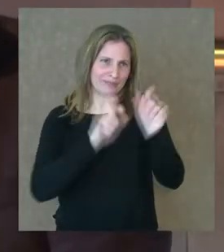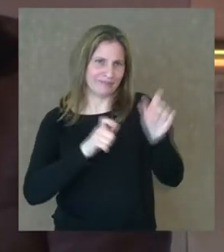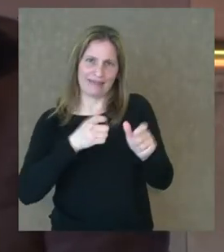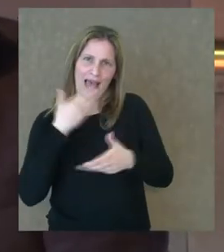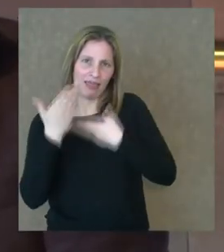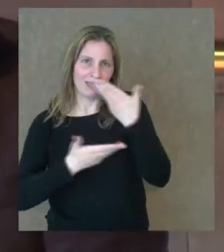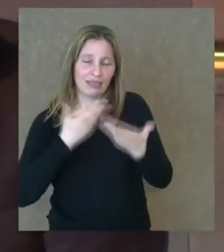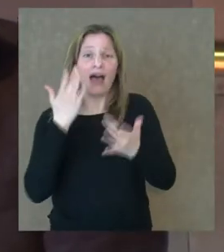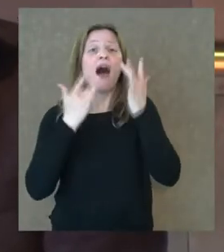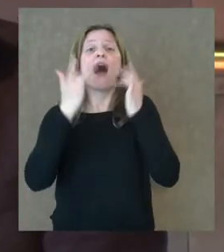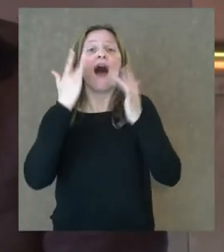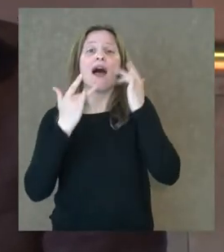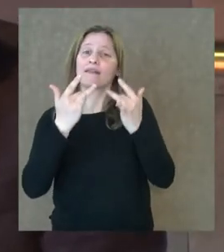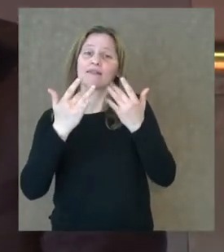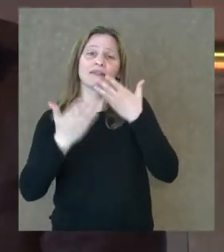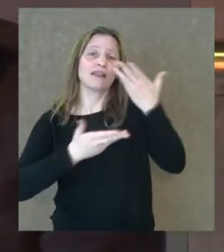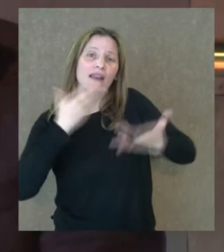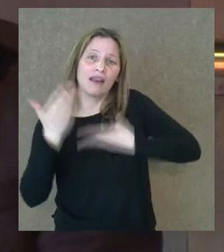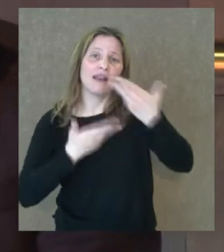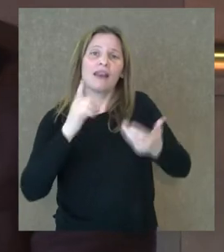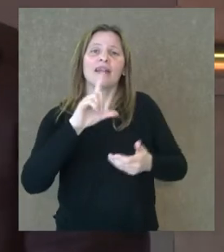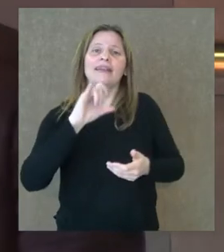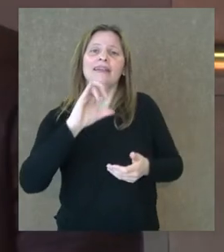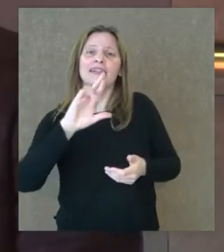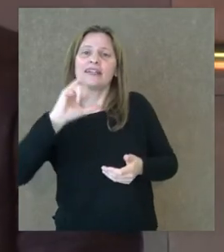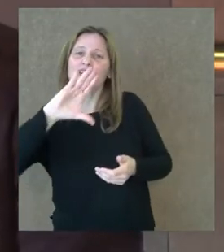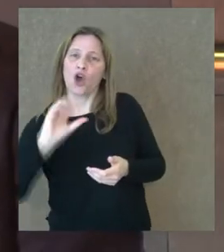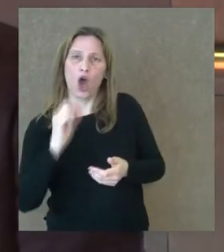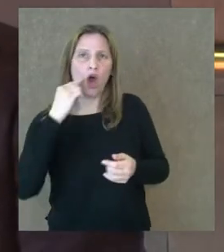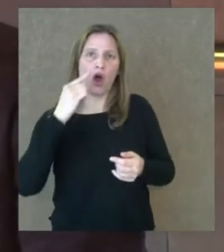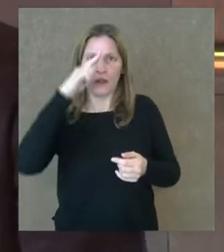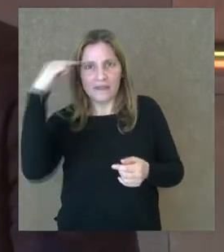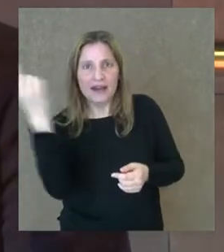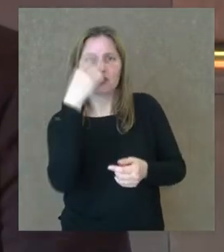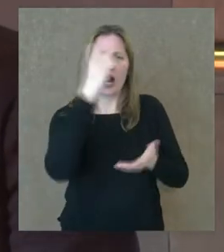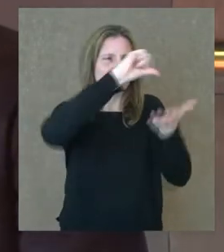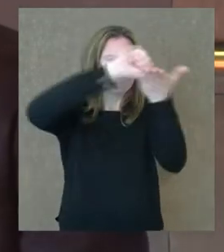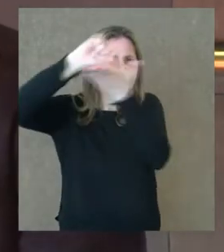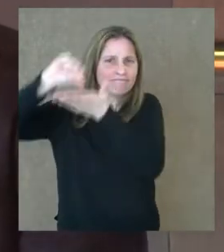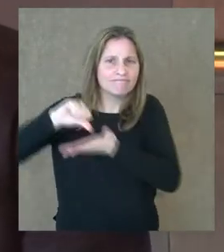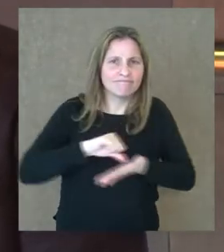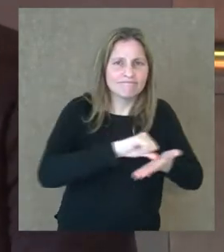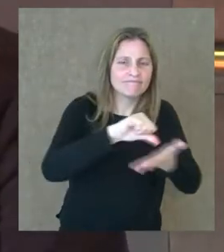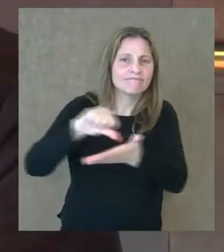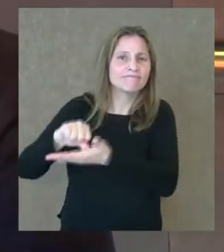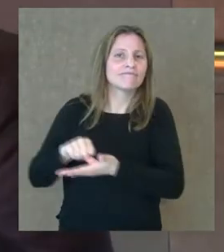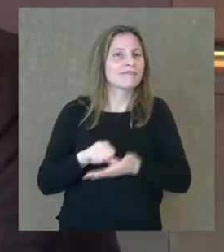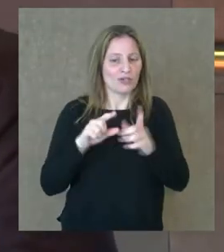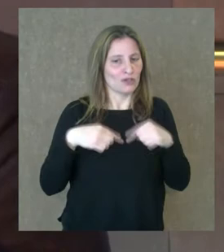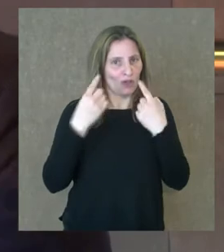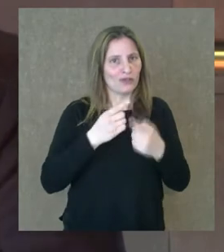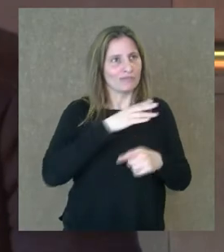porque el arte lírico es algo muy internacional no conoce de países en el sentido que los cantantes